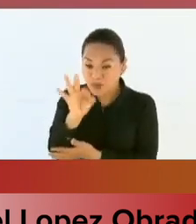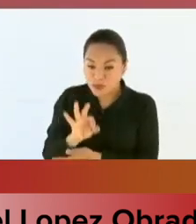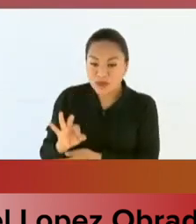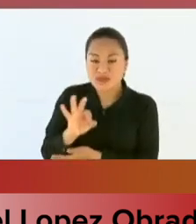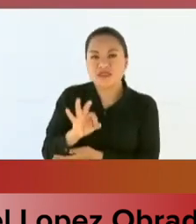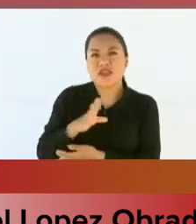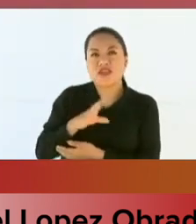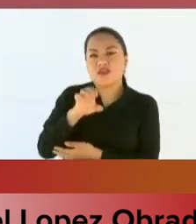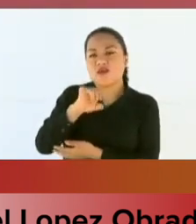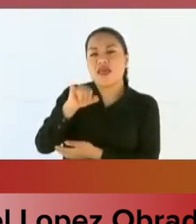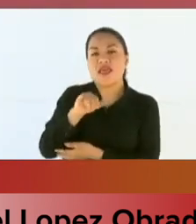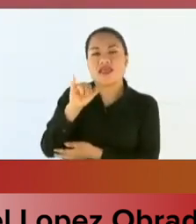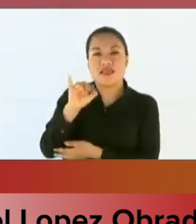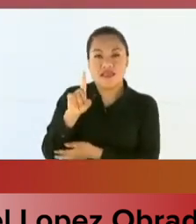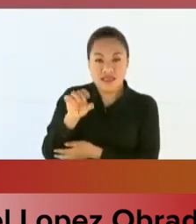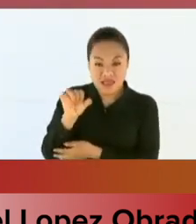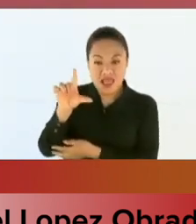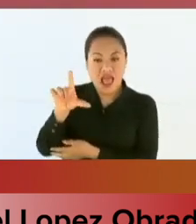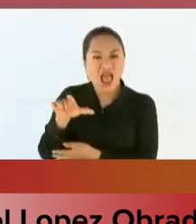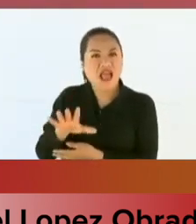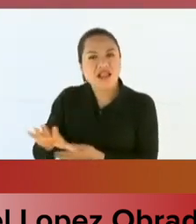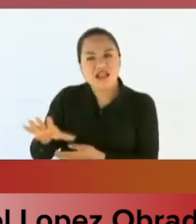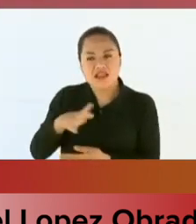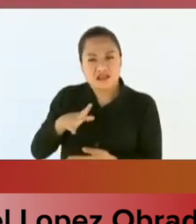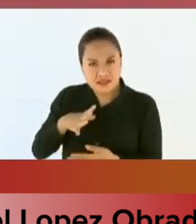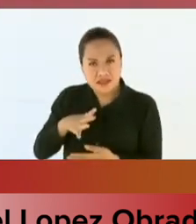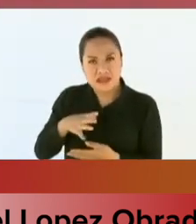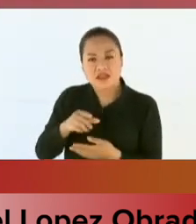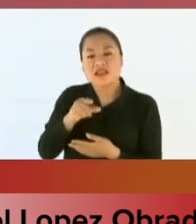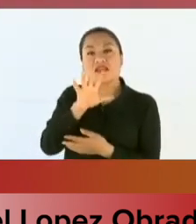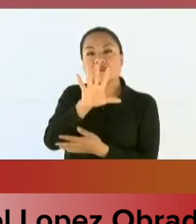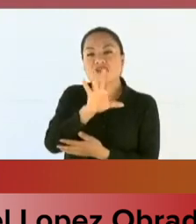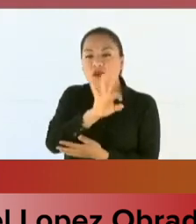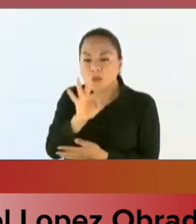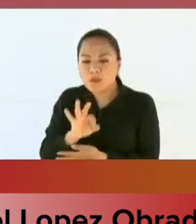y el 5% es pequeña propiedad.